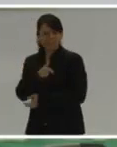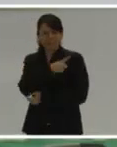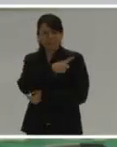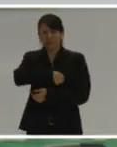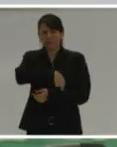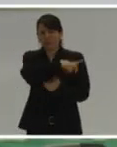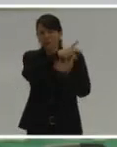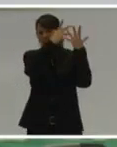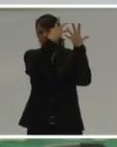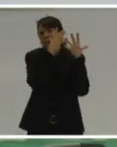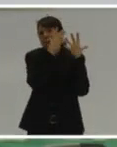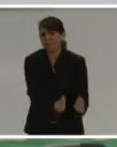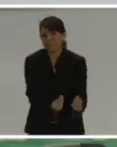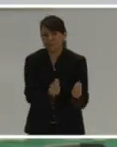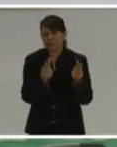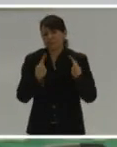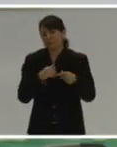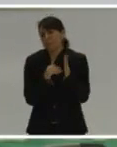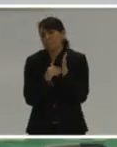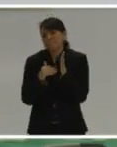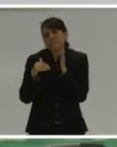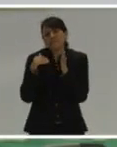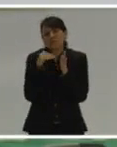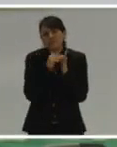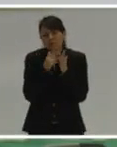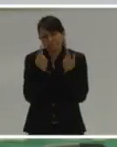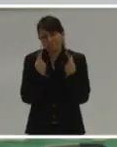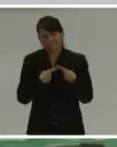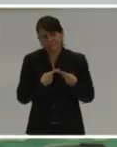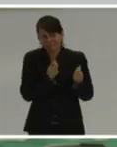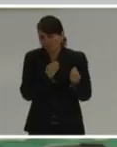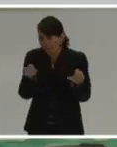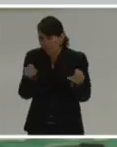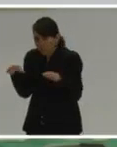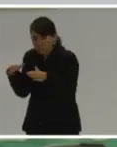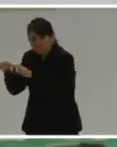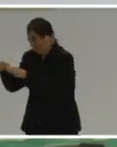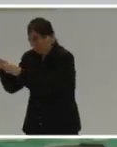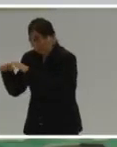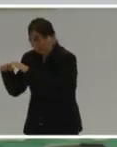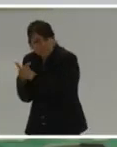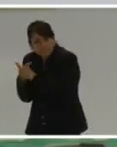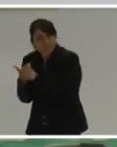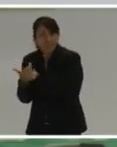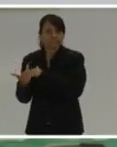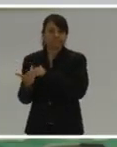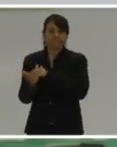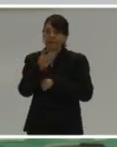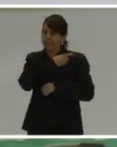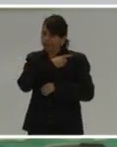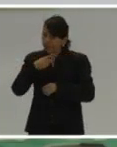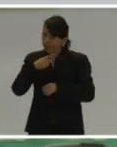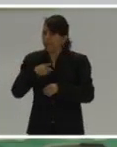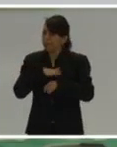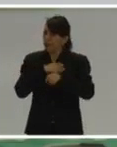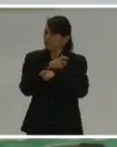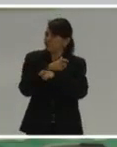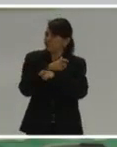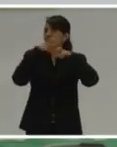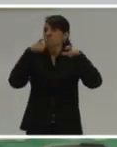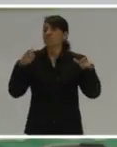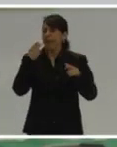pueblo indígena, ¿no? Son retos y desafíos en construir todo este proceso